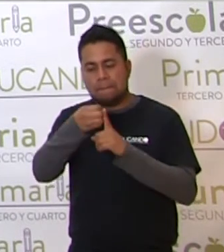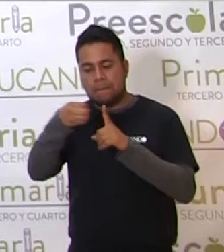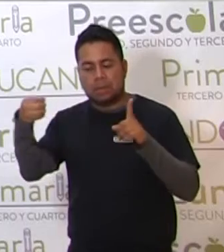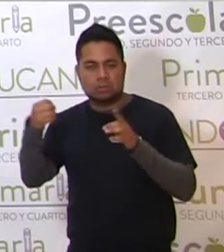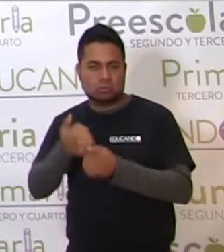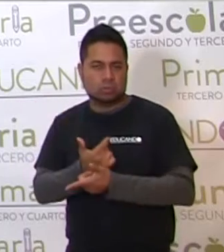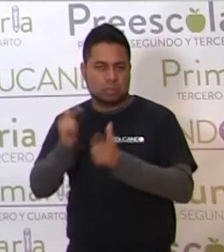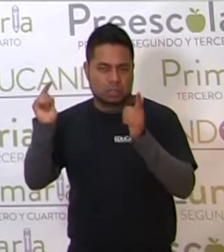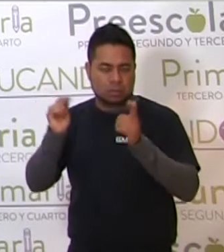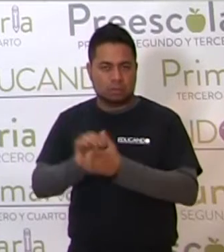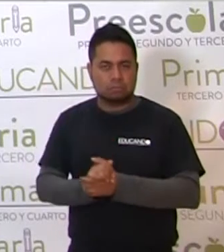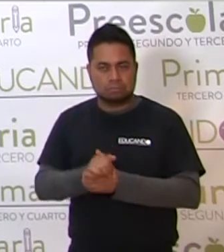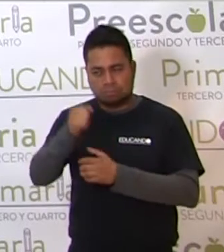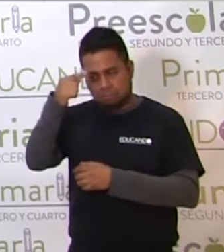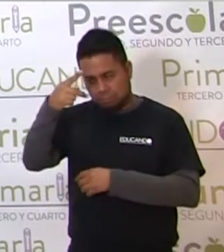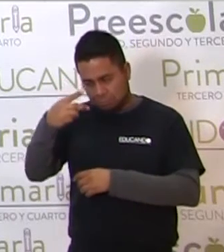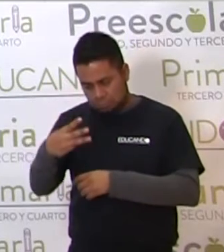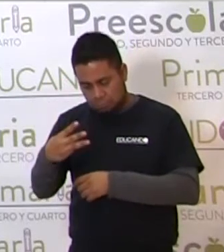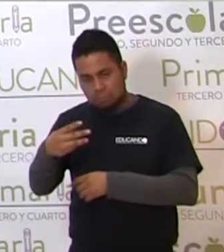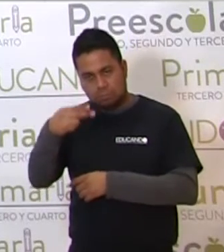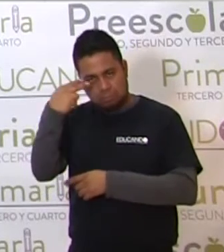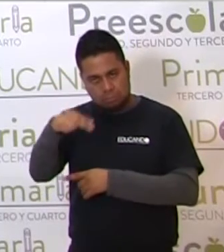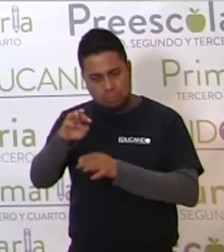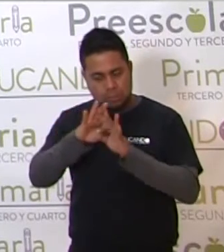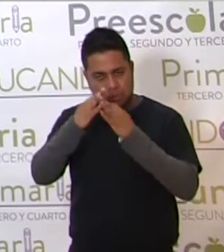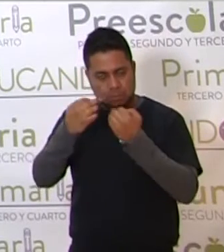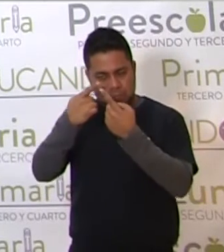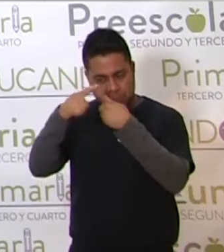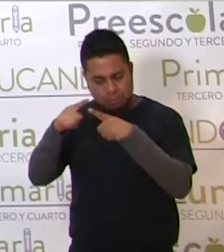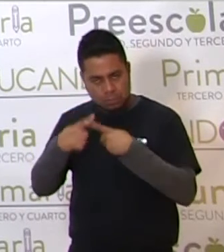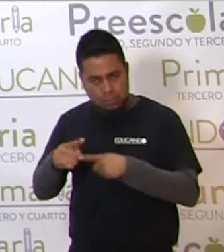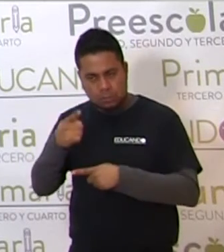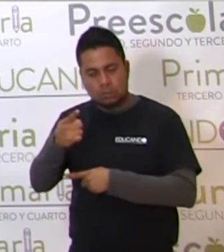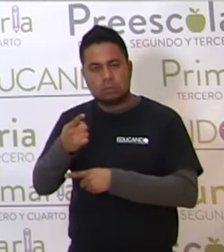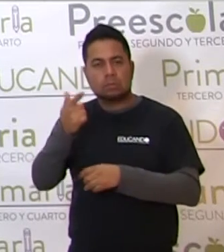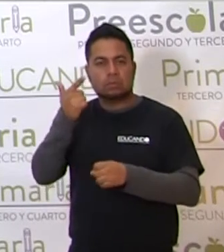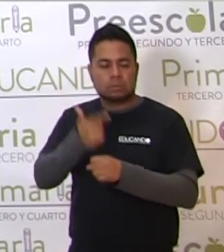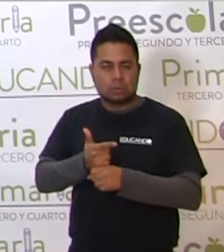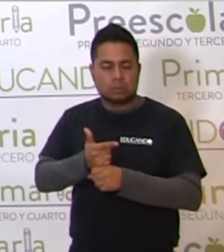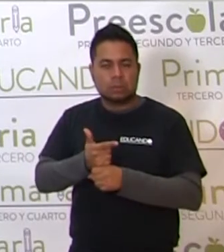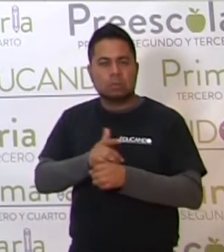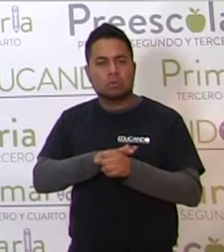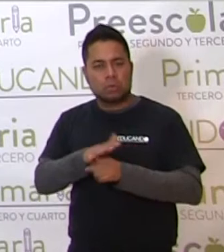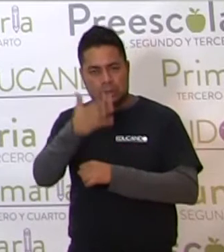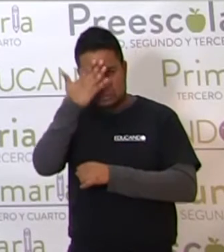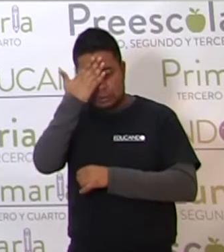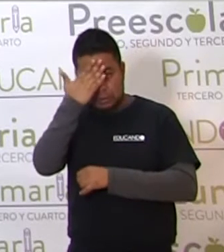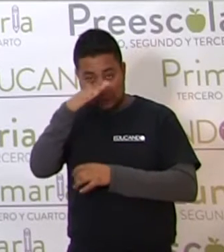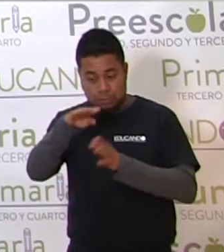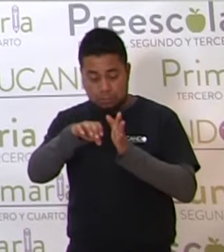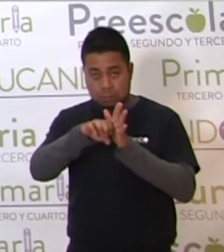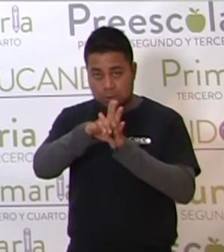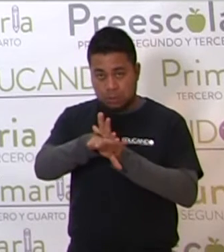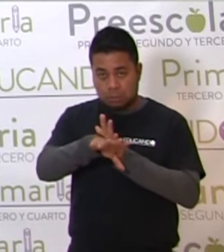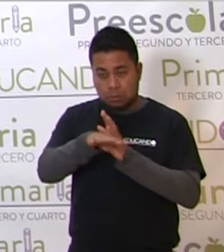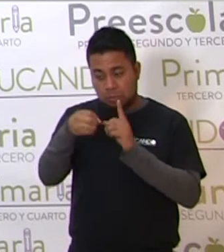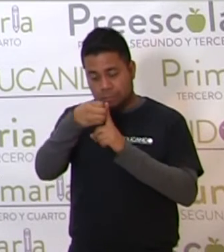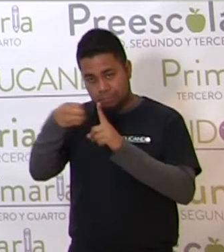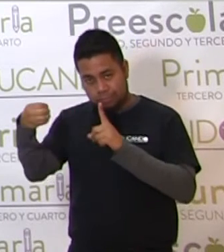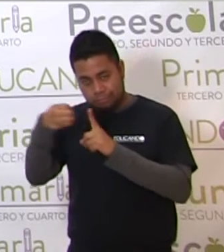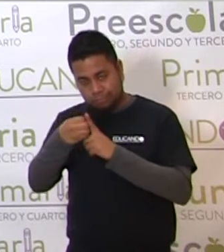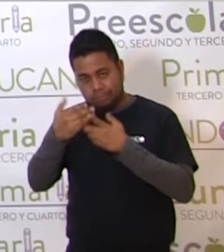bien cualquiera de estas Tres formas tú puedes conocer aquellos versos que no